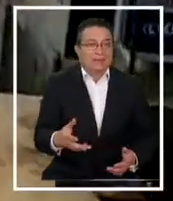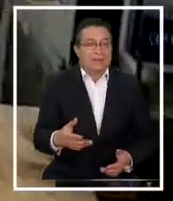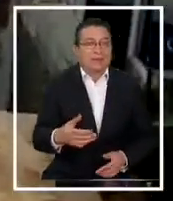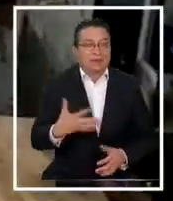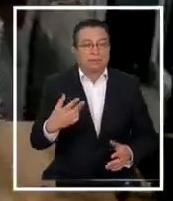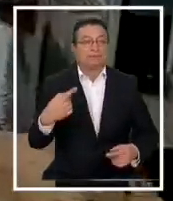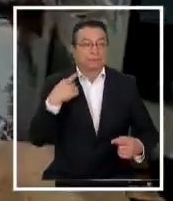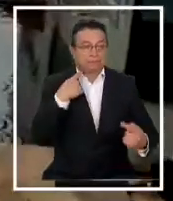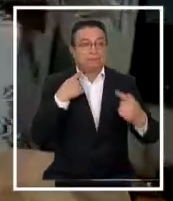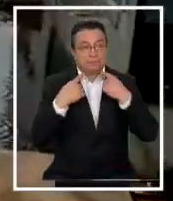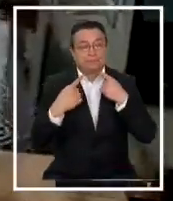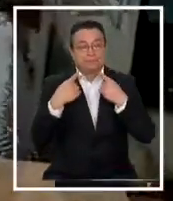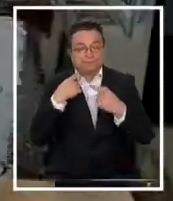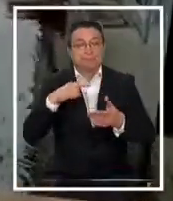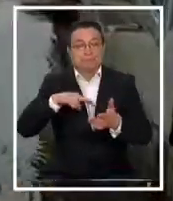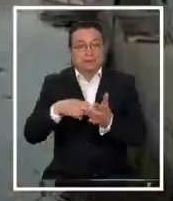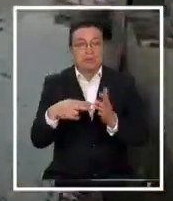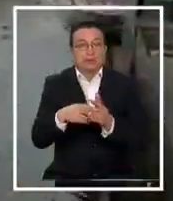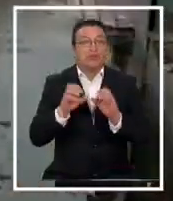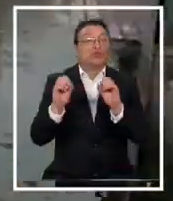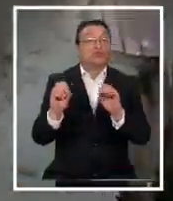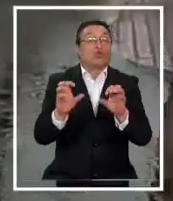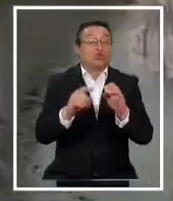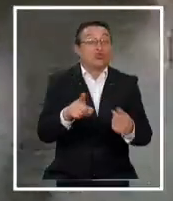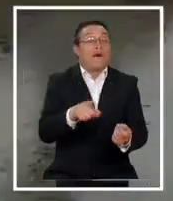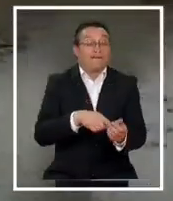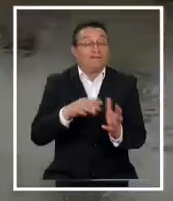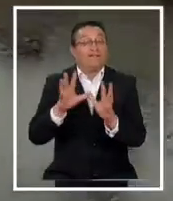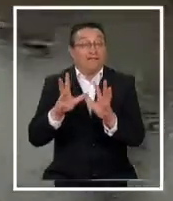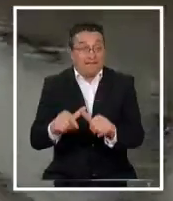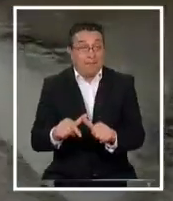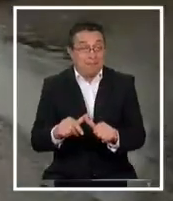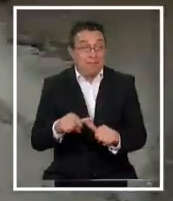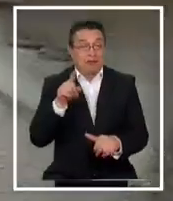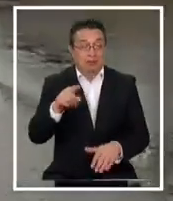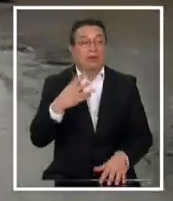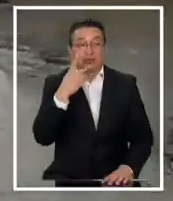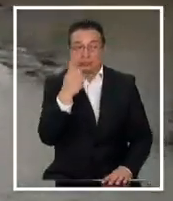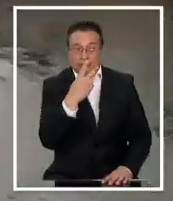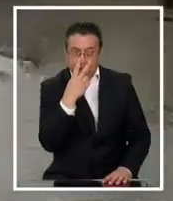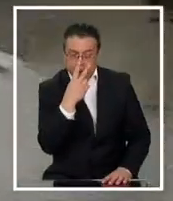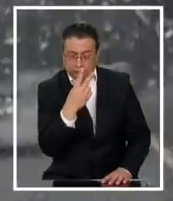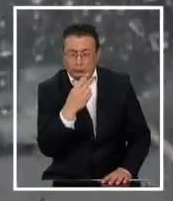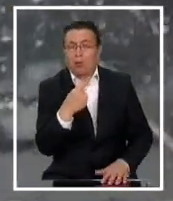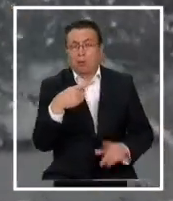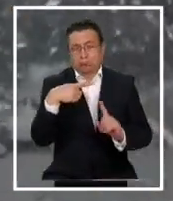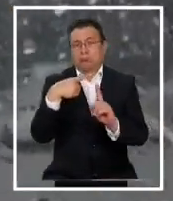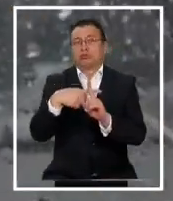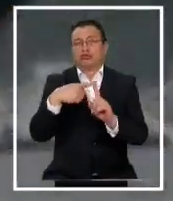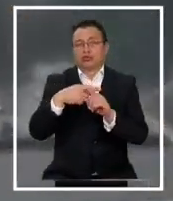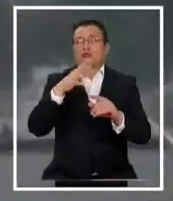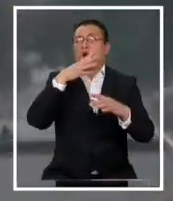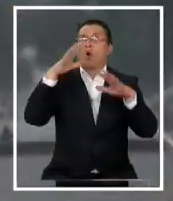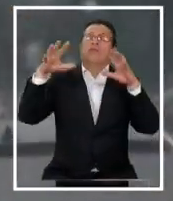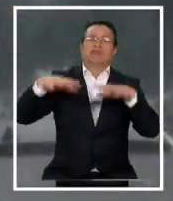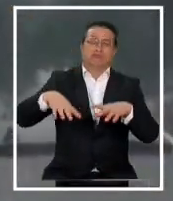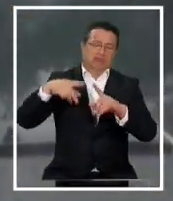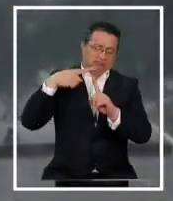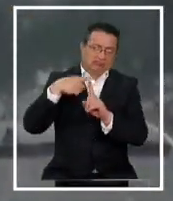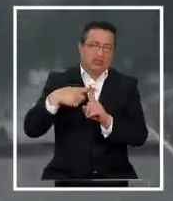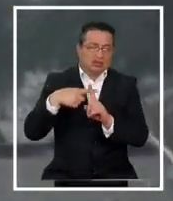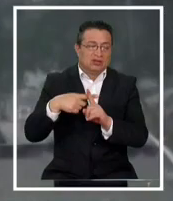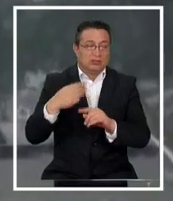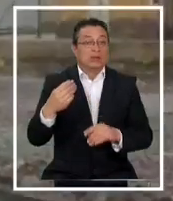Diversas afectaciones y problemas para cientos de familias. Aún así hay quienes miran con buenos ojos el agua caída. Se